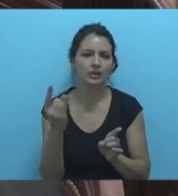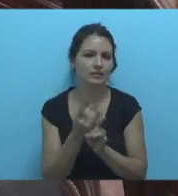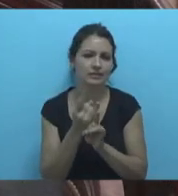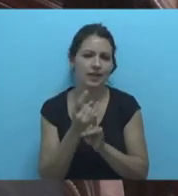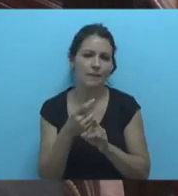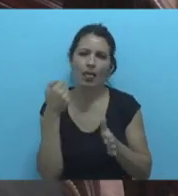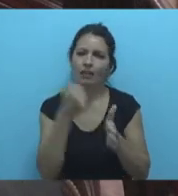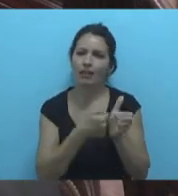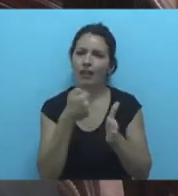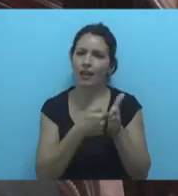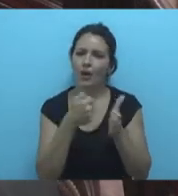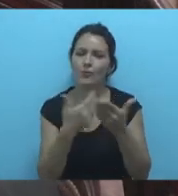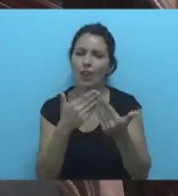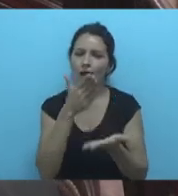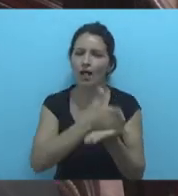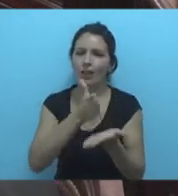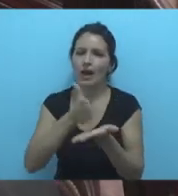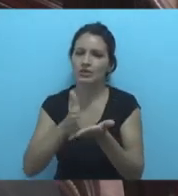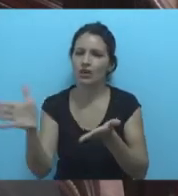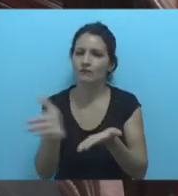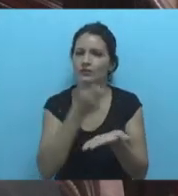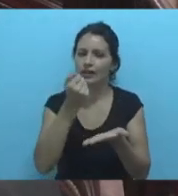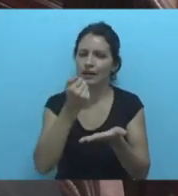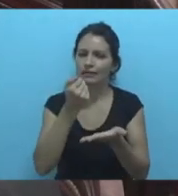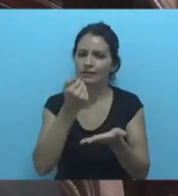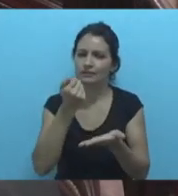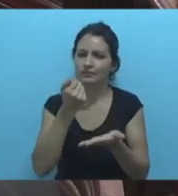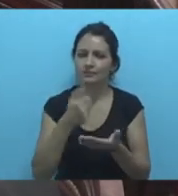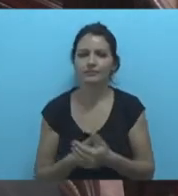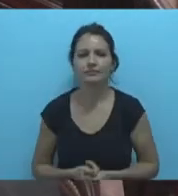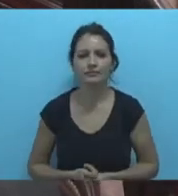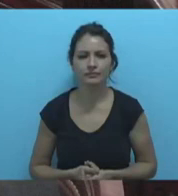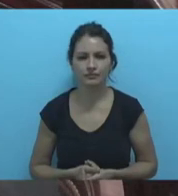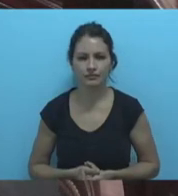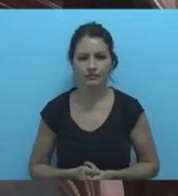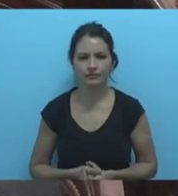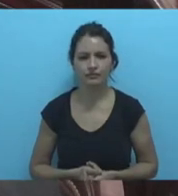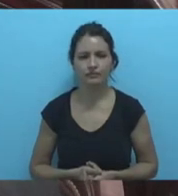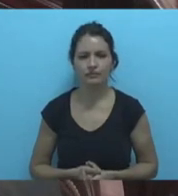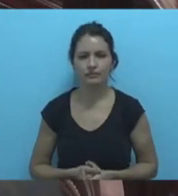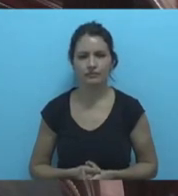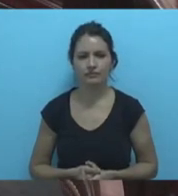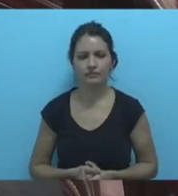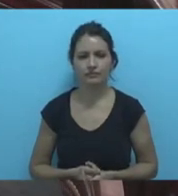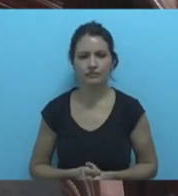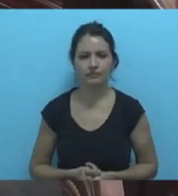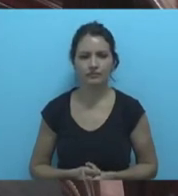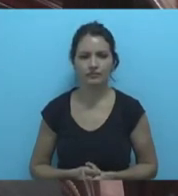colectivamente por los derechos de las personas trans. Y justamente ese día de visibilización es el